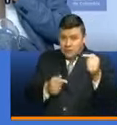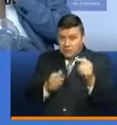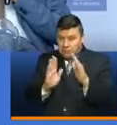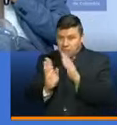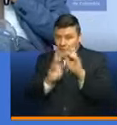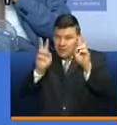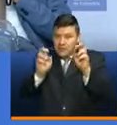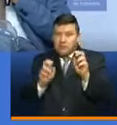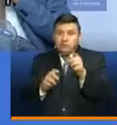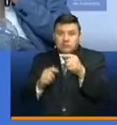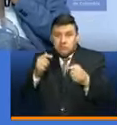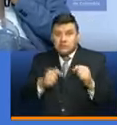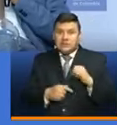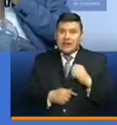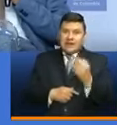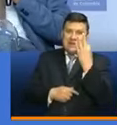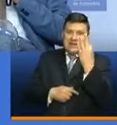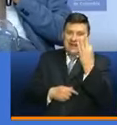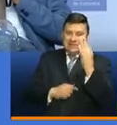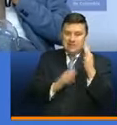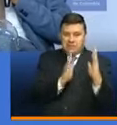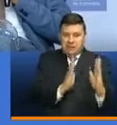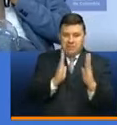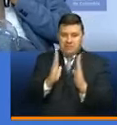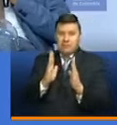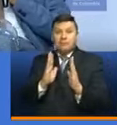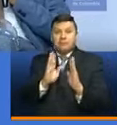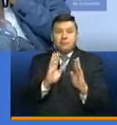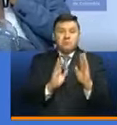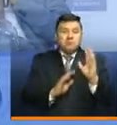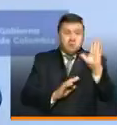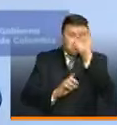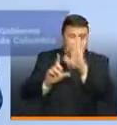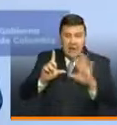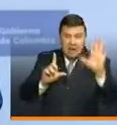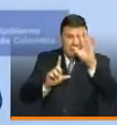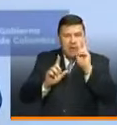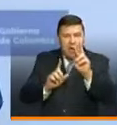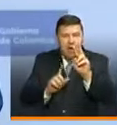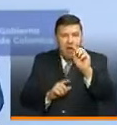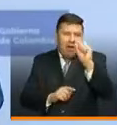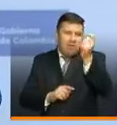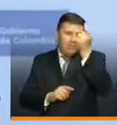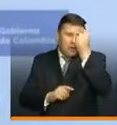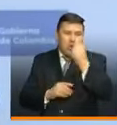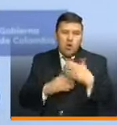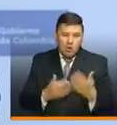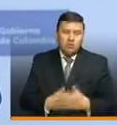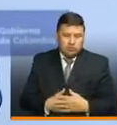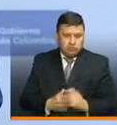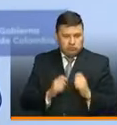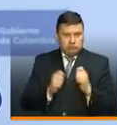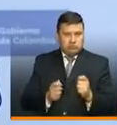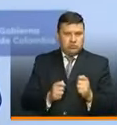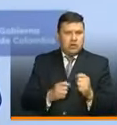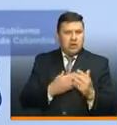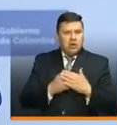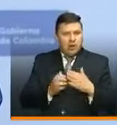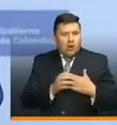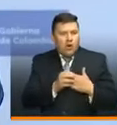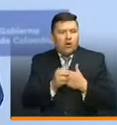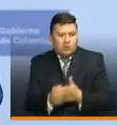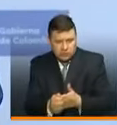si se fijan en el concurso hay tres categorías y creamos algunas imágenes de referencia para que pudiéramos dar alguna señal